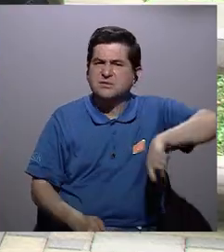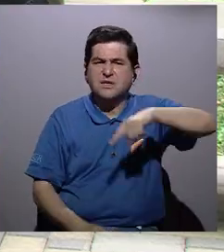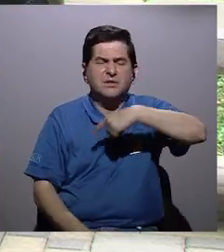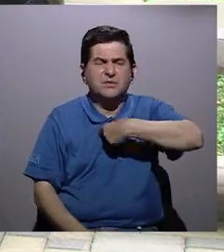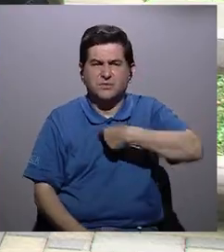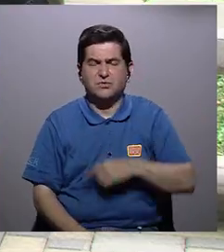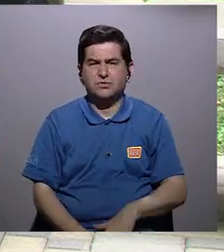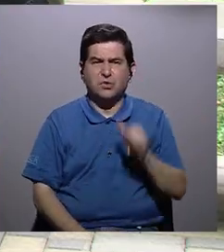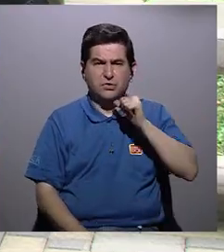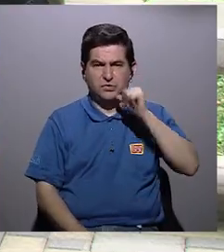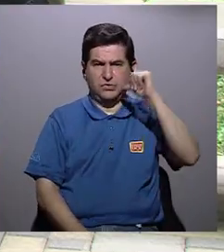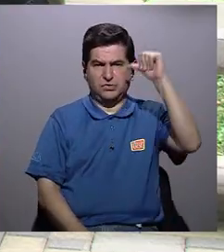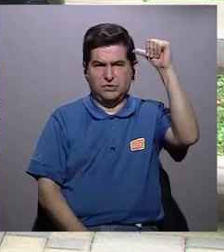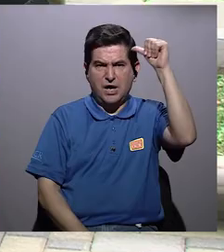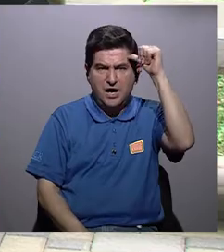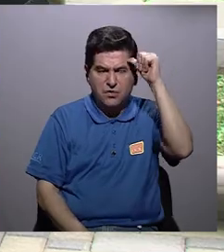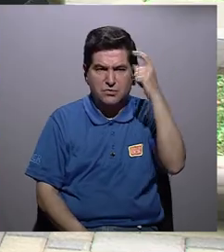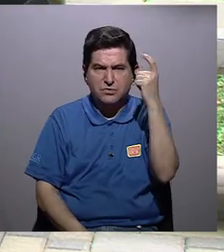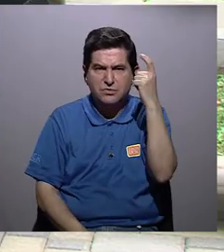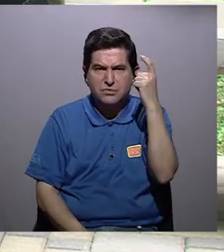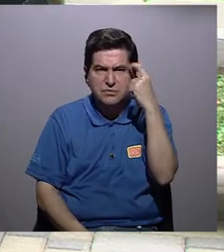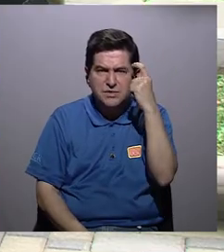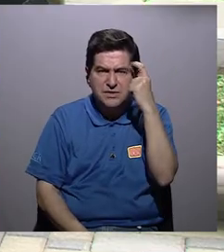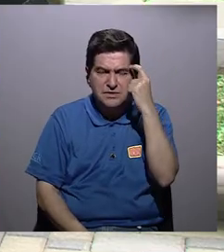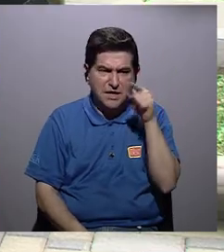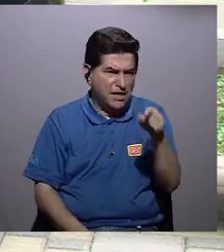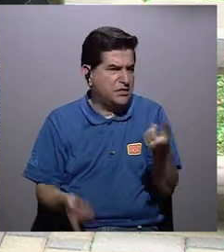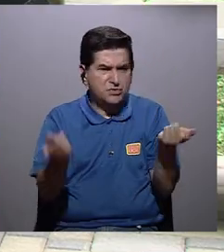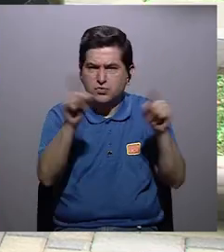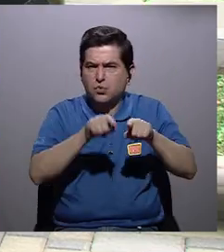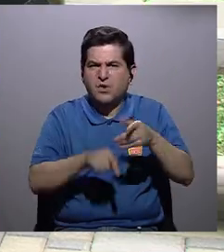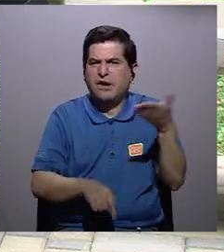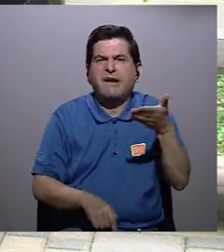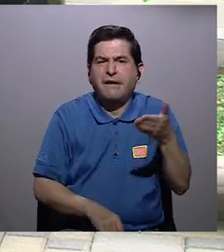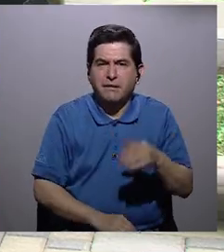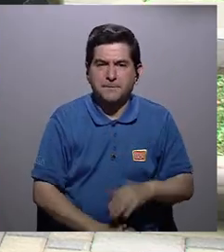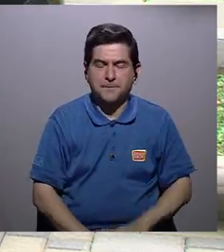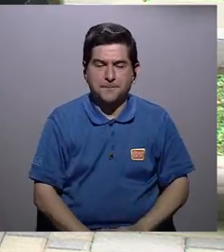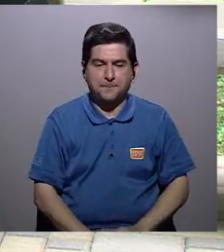que, como adultos, considerar para que esto no se presente?